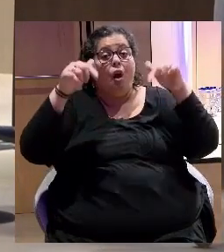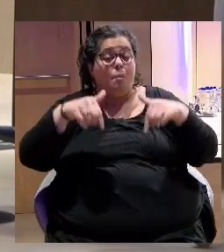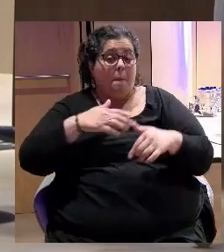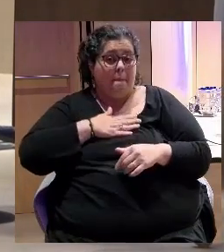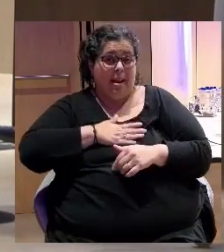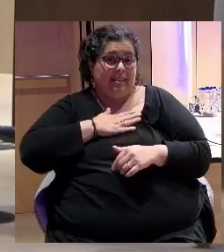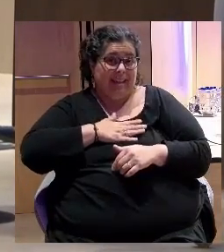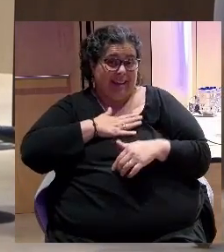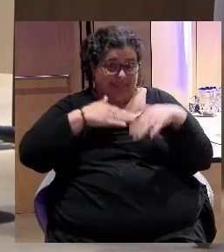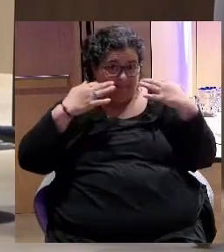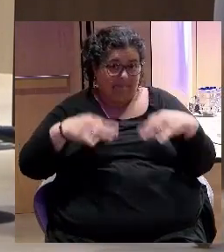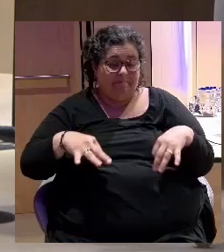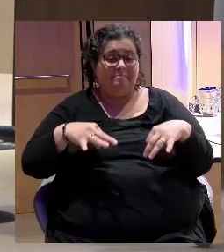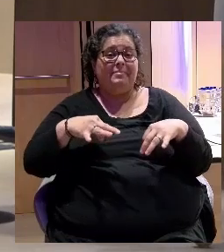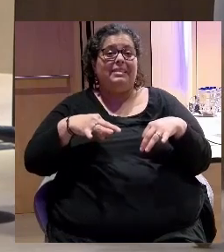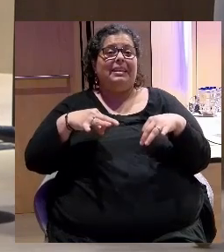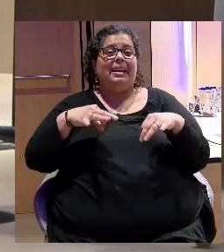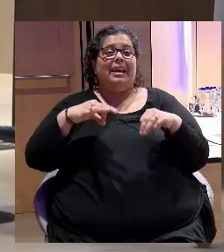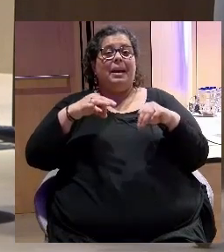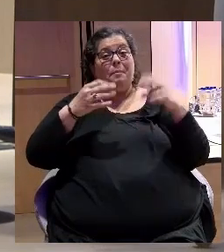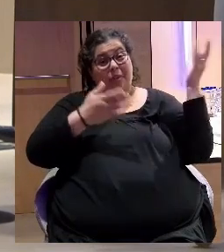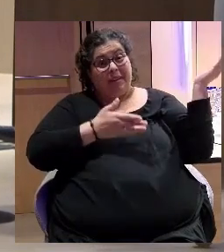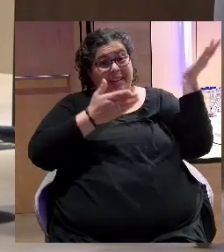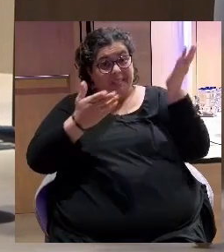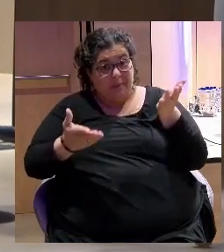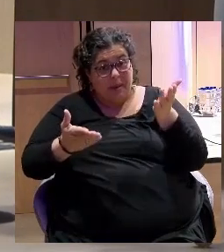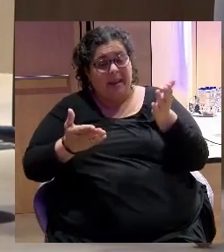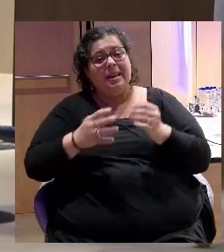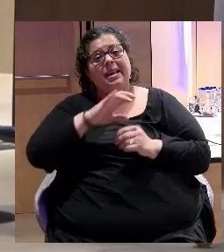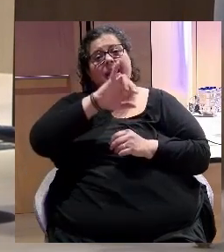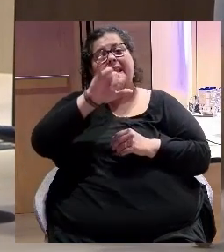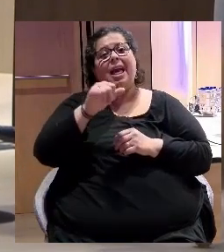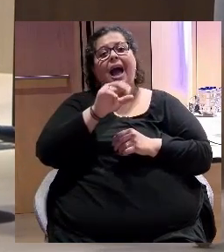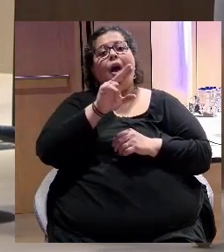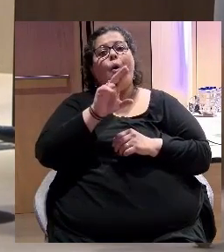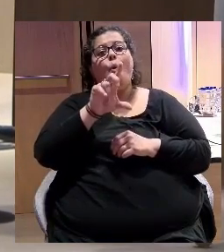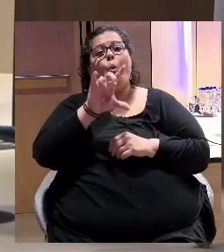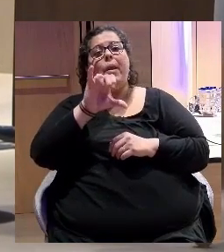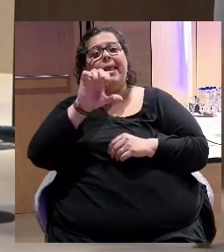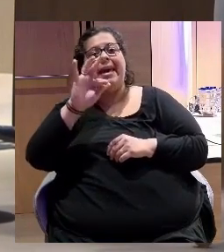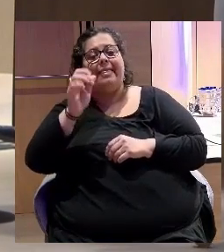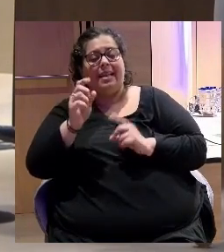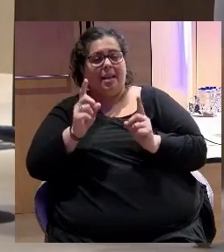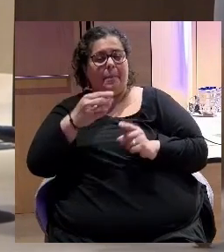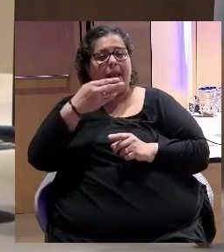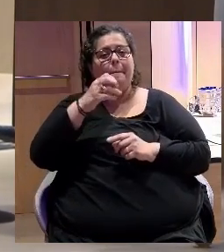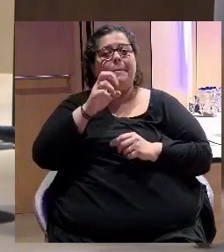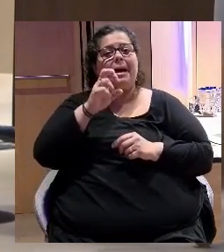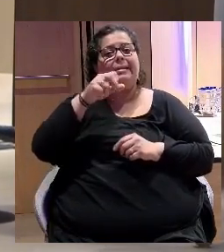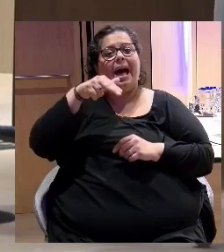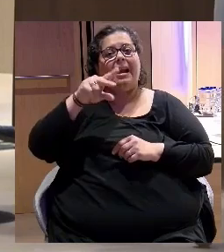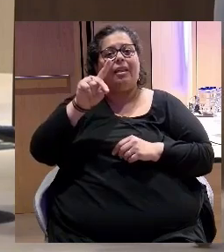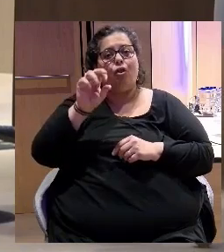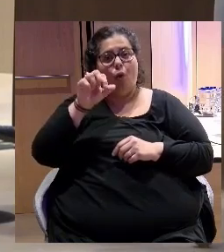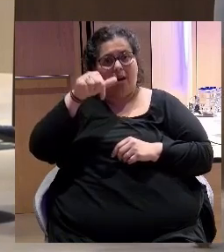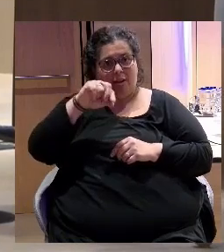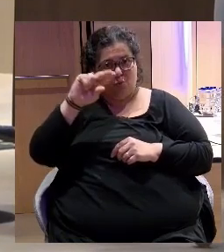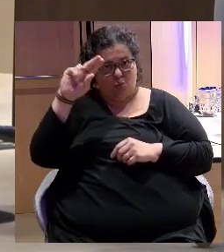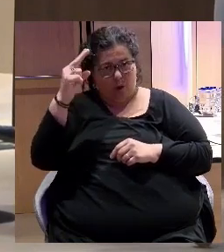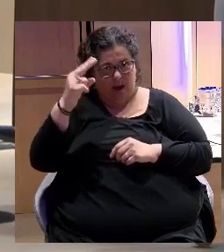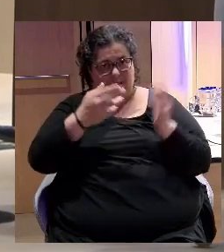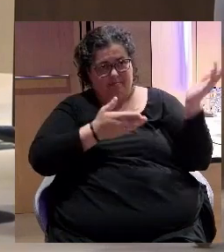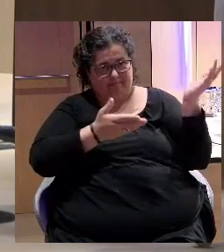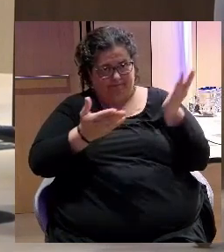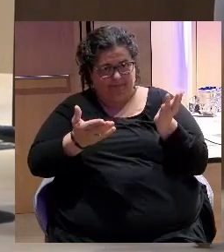placer realmente poder recibir a Julieta y a Bernardo, que ahora les voy a presentar como corresponde, en Uruguay, y bueno,